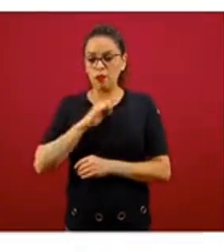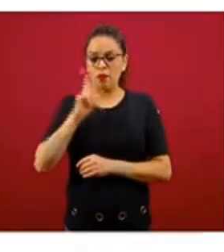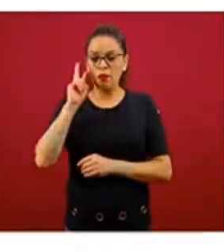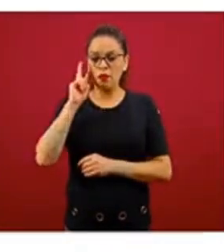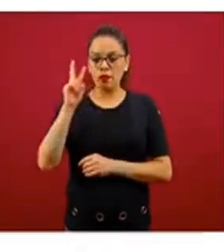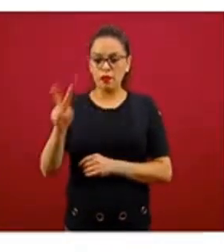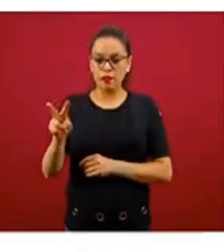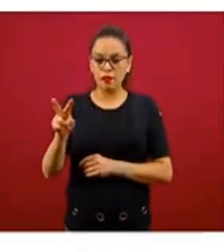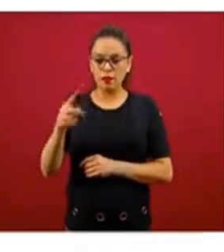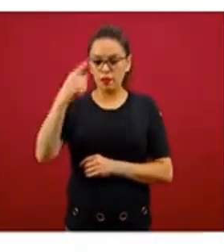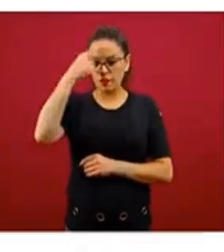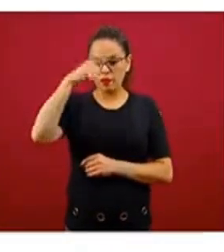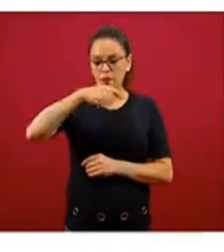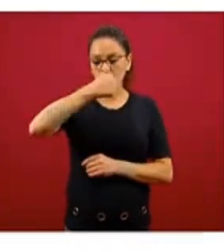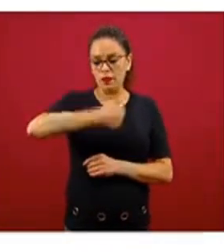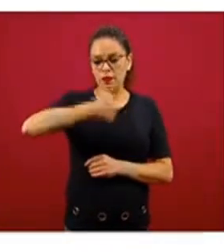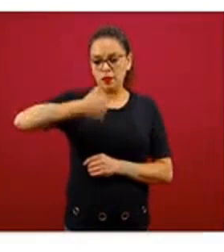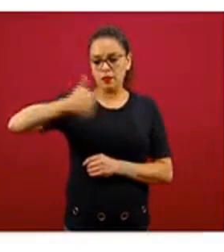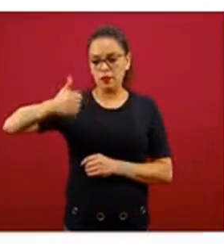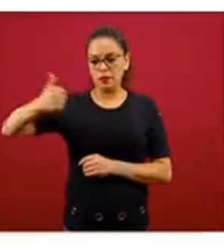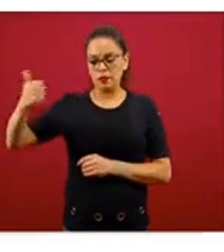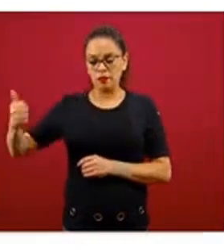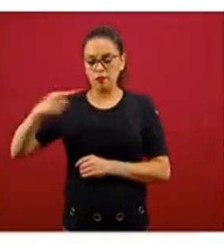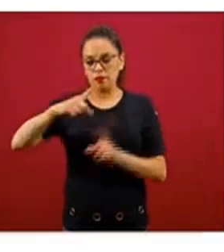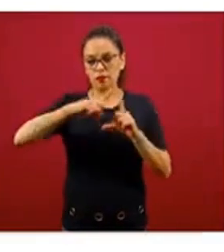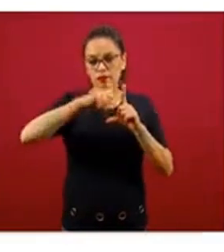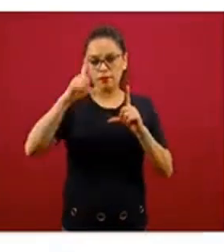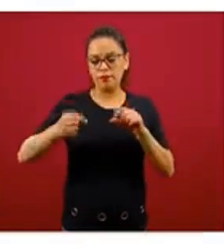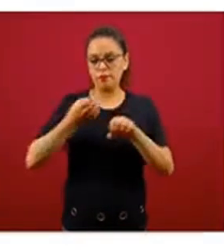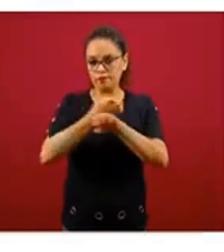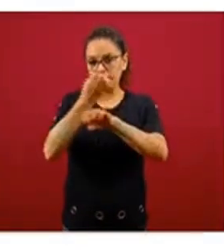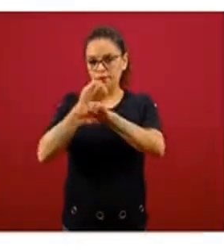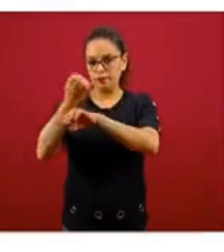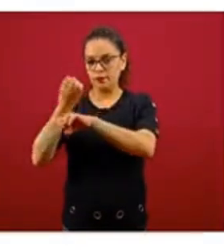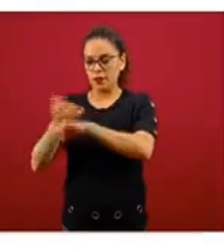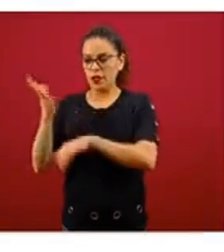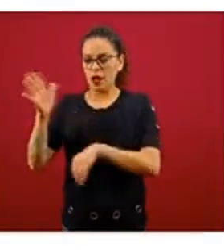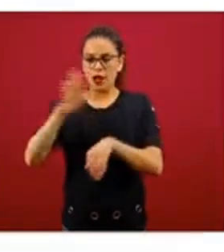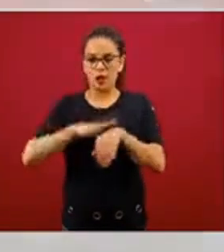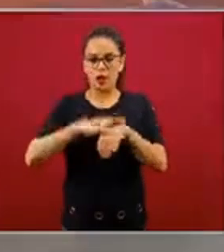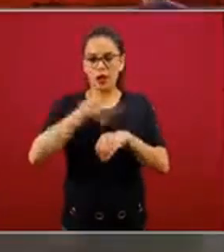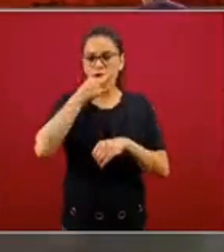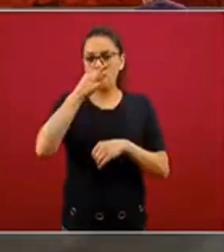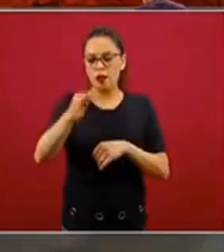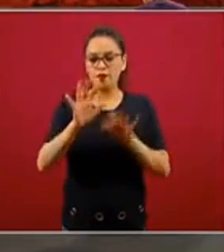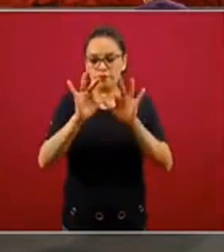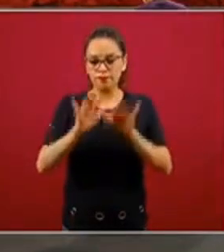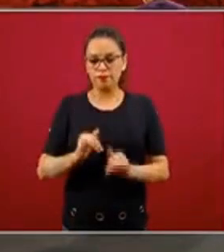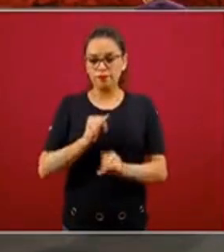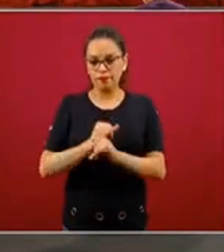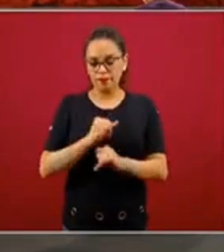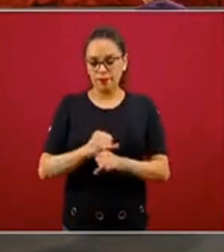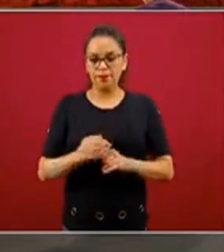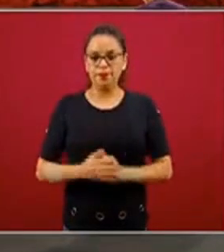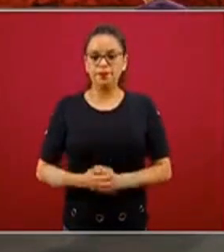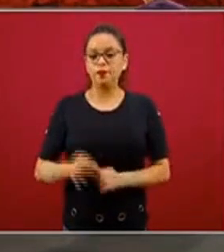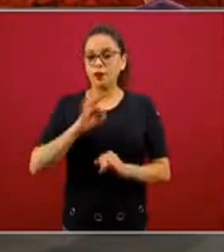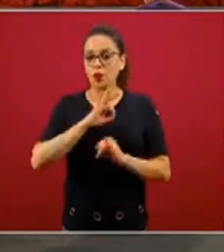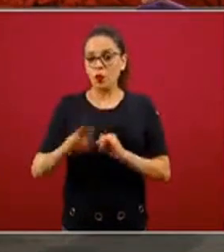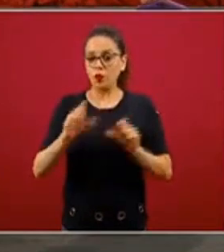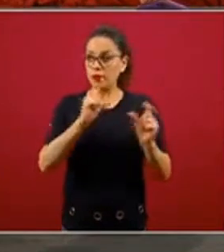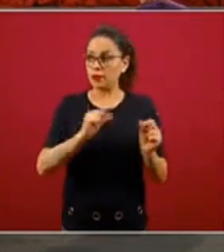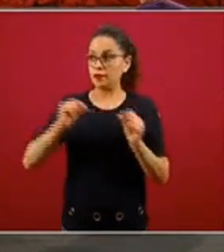porcentaje de ocupación para cada uno de las entidades federativas que nos han notificado. Y en la siguiente y última diapositiva